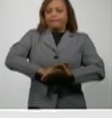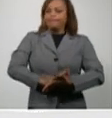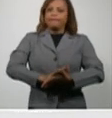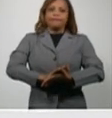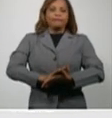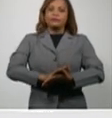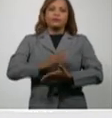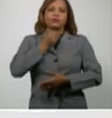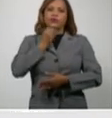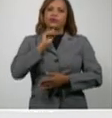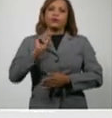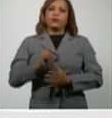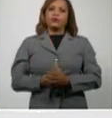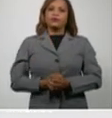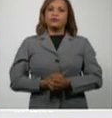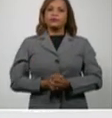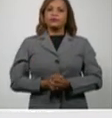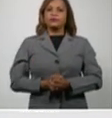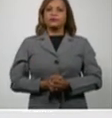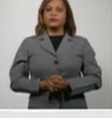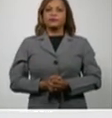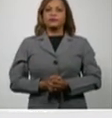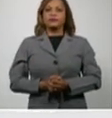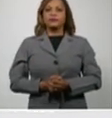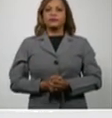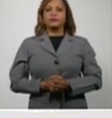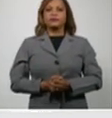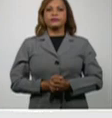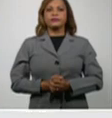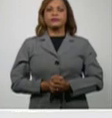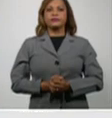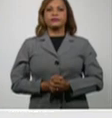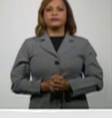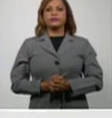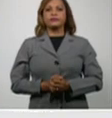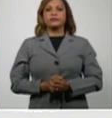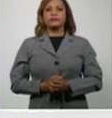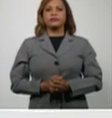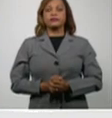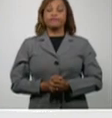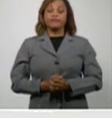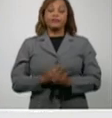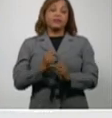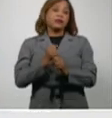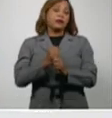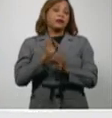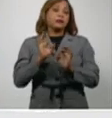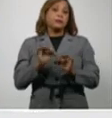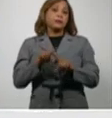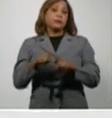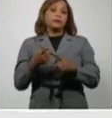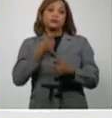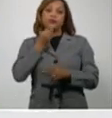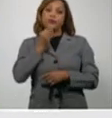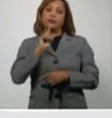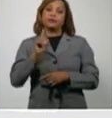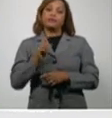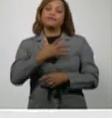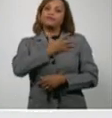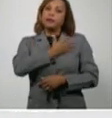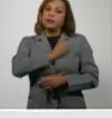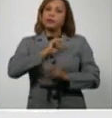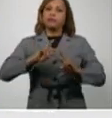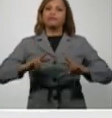reanimación y recuperarlo como se trabaja para lograrlo. Lamentamos